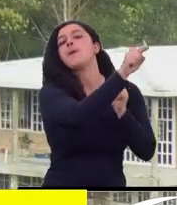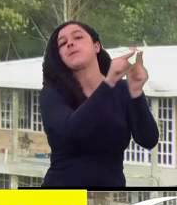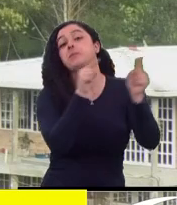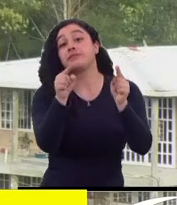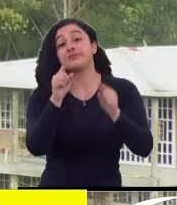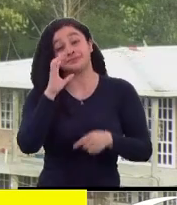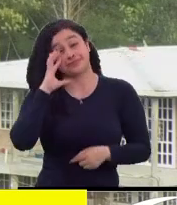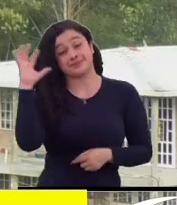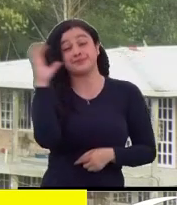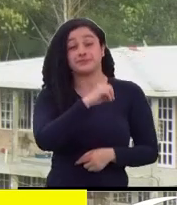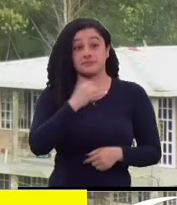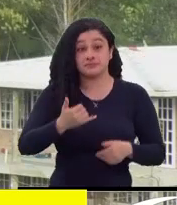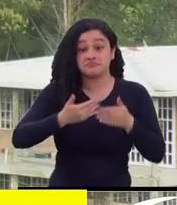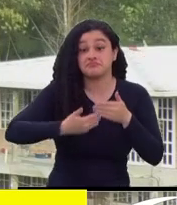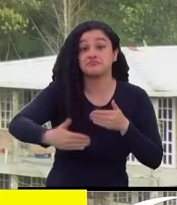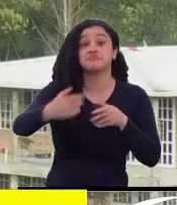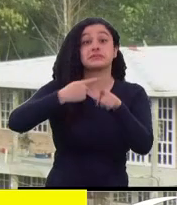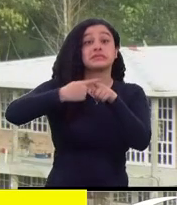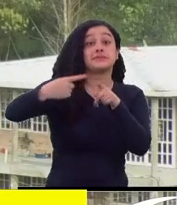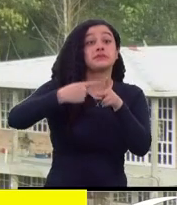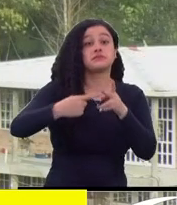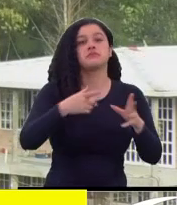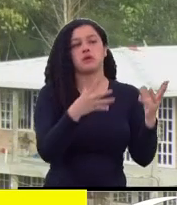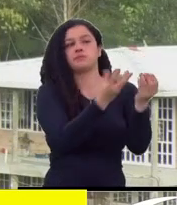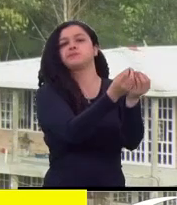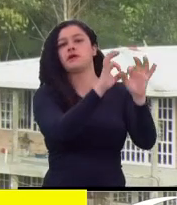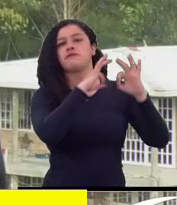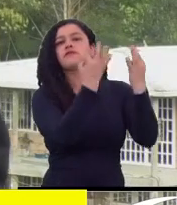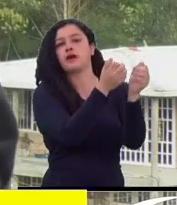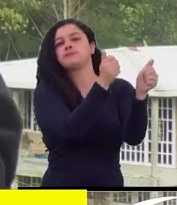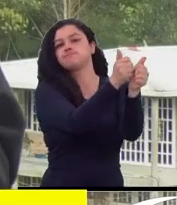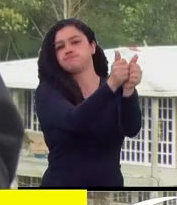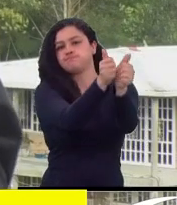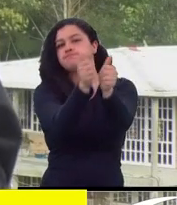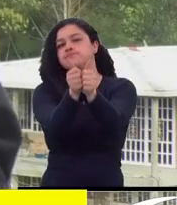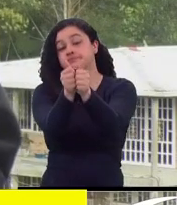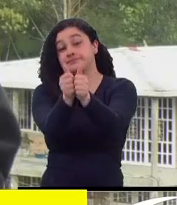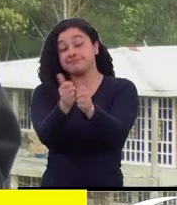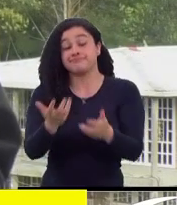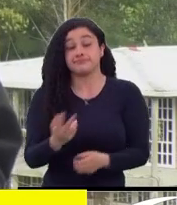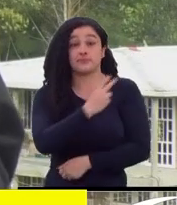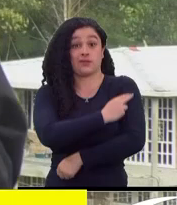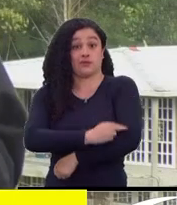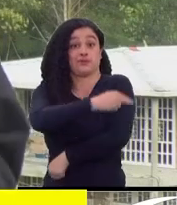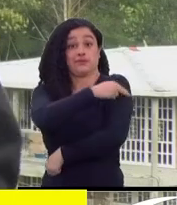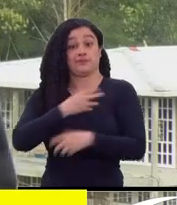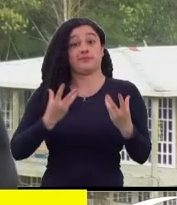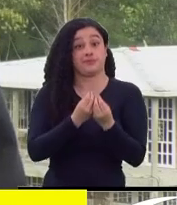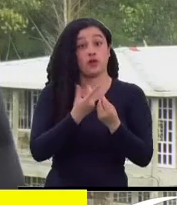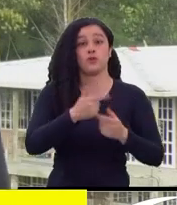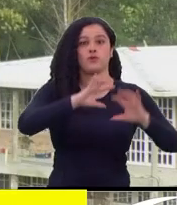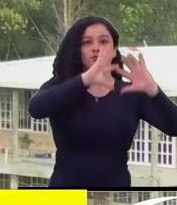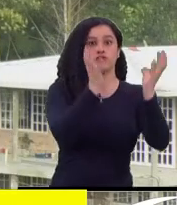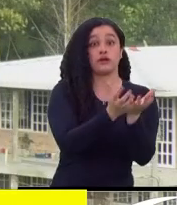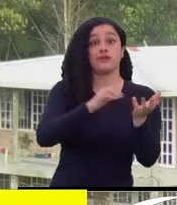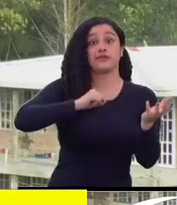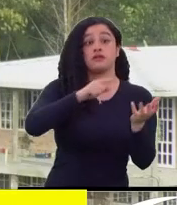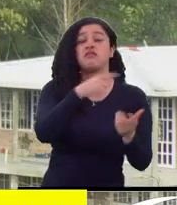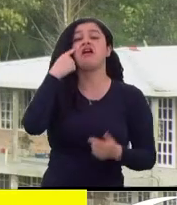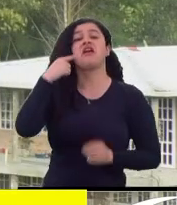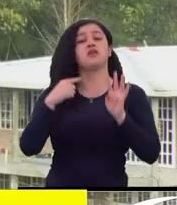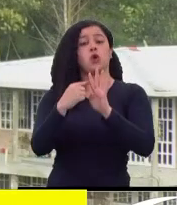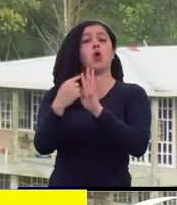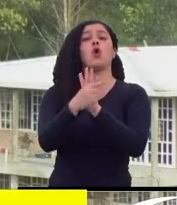sus familiares. Según el Comité Internacional de la Cruz Roja y la Defensoría del Pueblo, eran las únicas secuestradas que se encontraban por parte de grupos